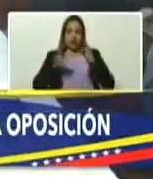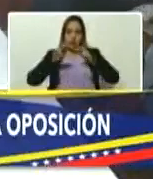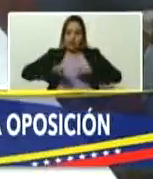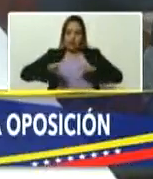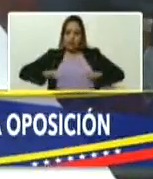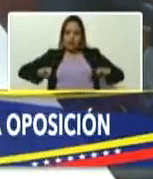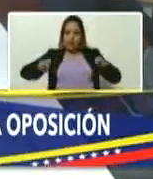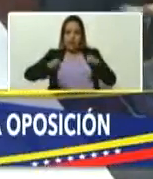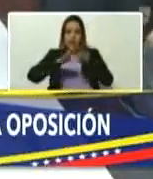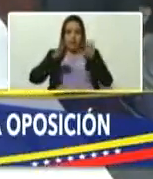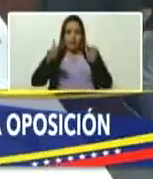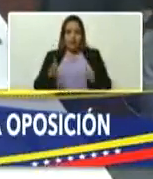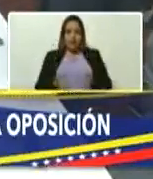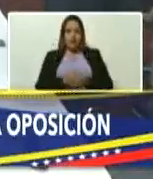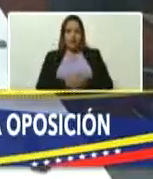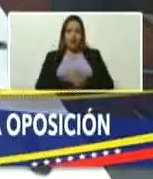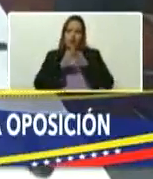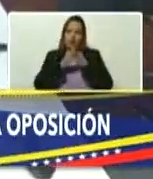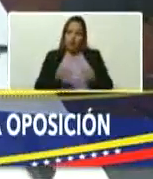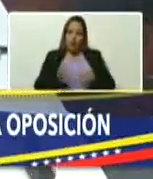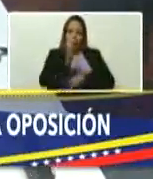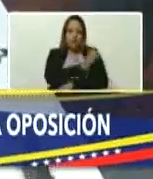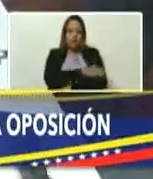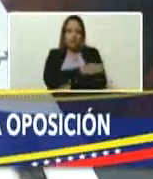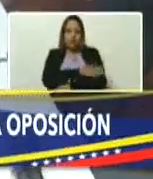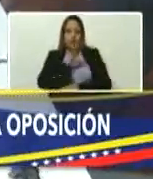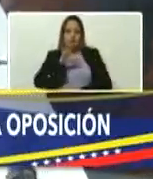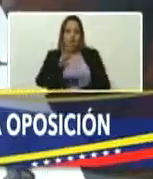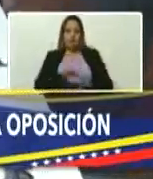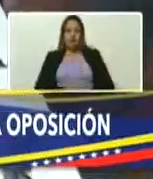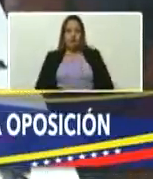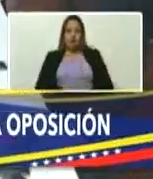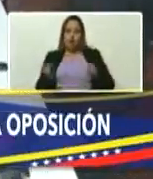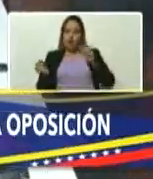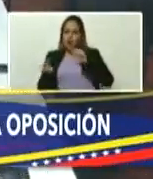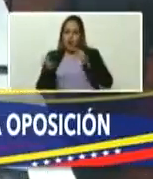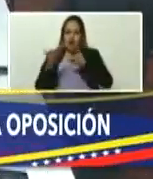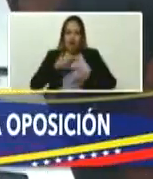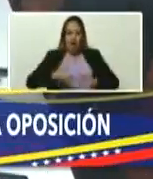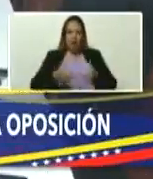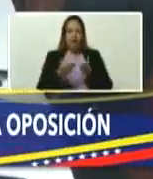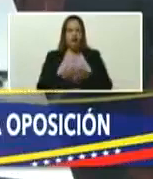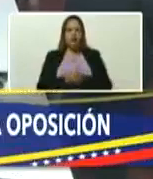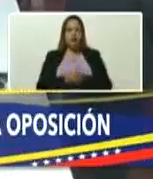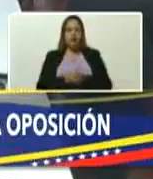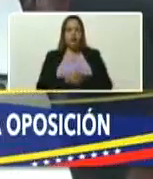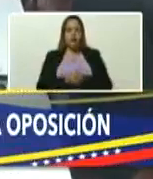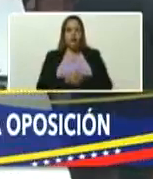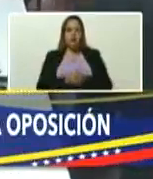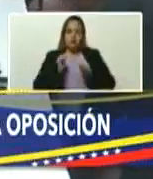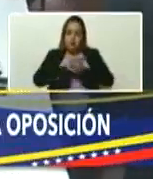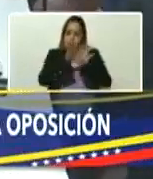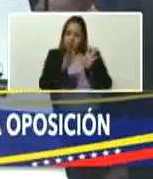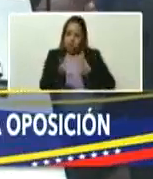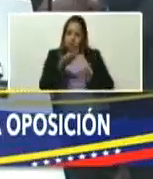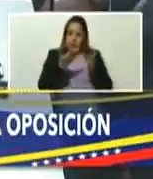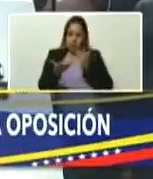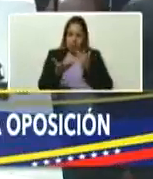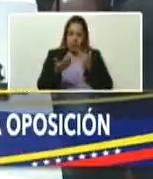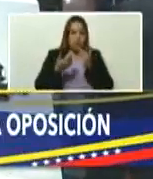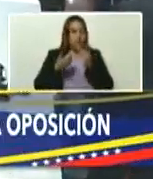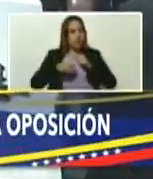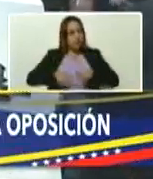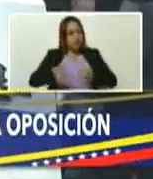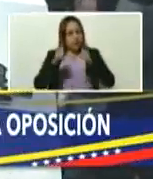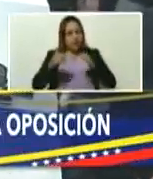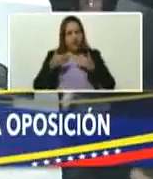sentarse en la mesa con todas las oposiciones del país. Un diálogo fructífero, un diálogo sincero que permita avanzar todo esto a fin